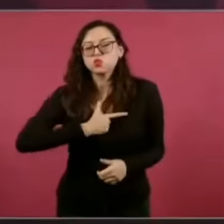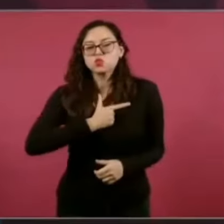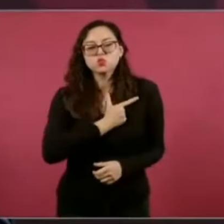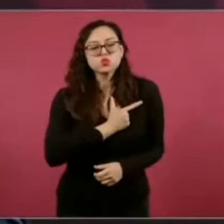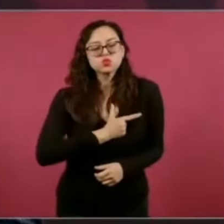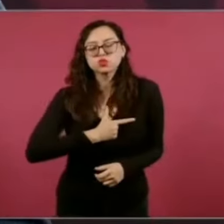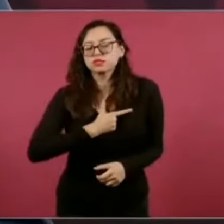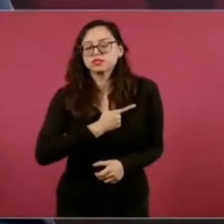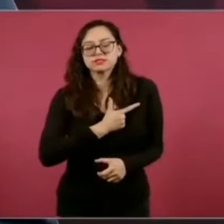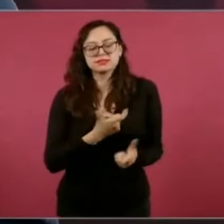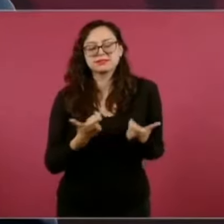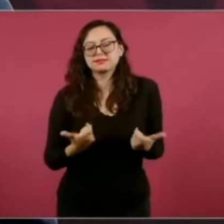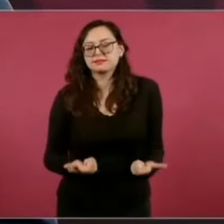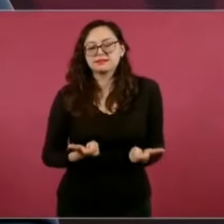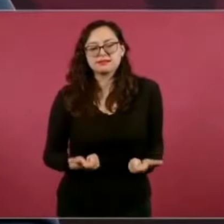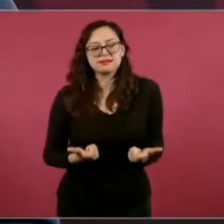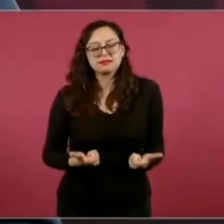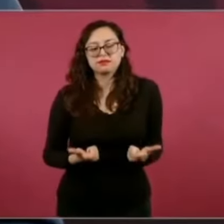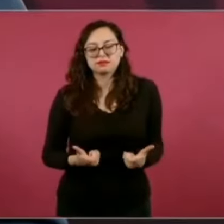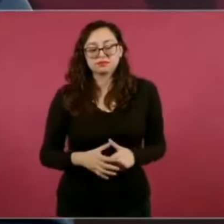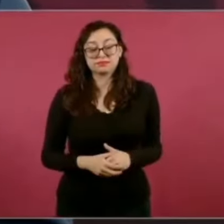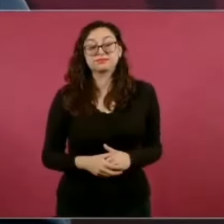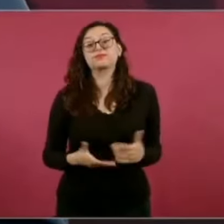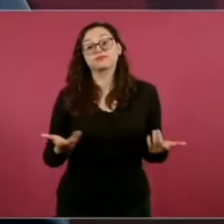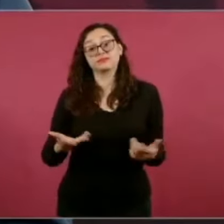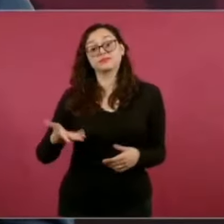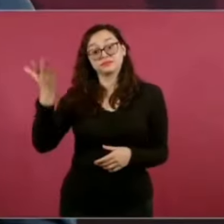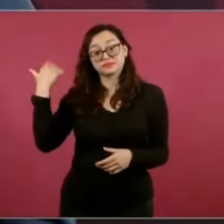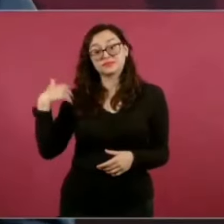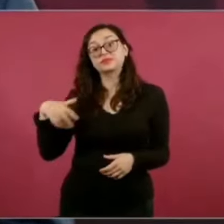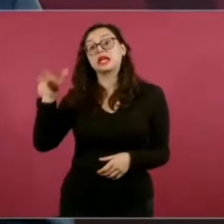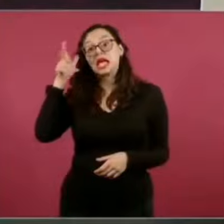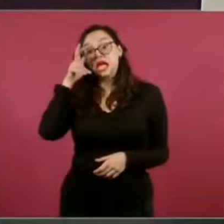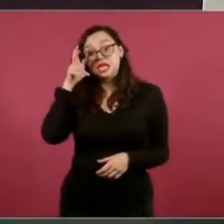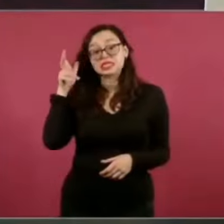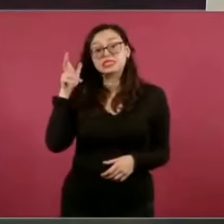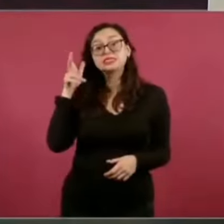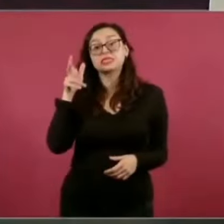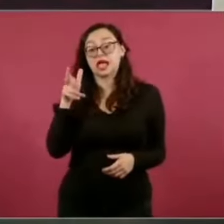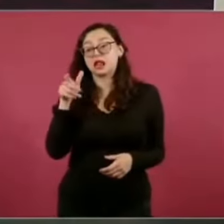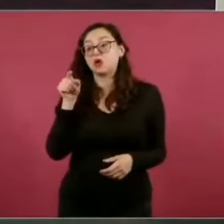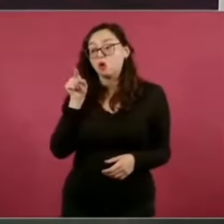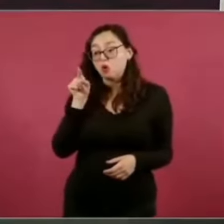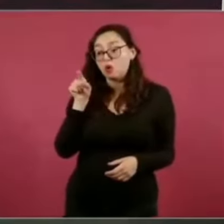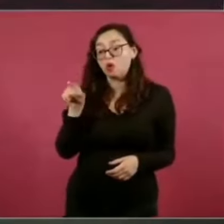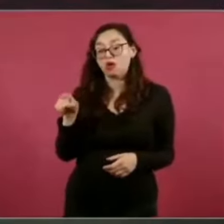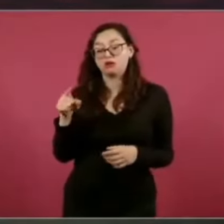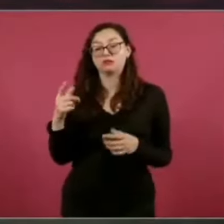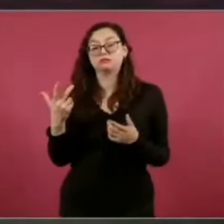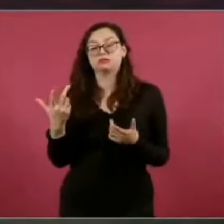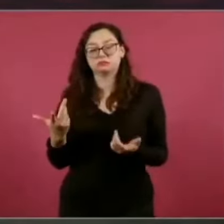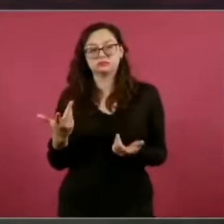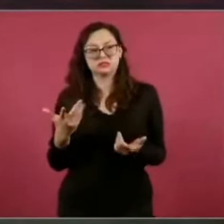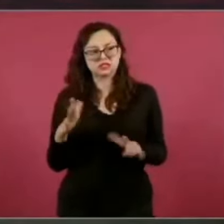Como lo dijo el cura Hidalgo en su momento cuando lo estaban excomulgando,